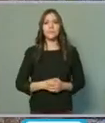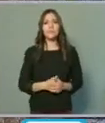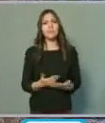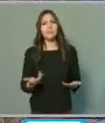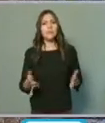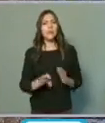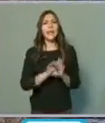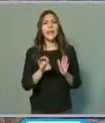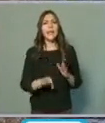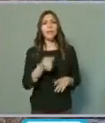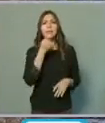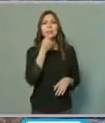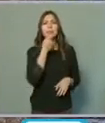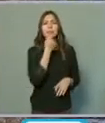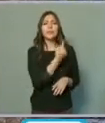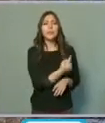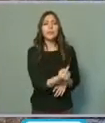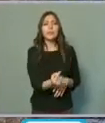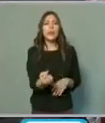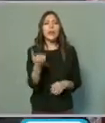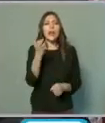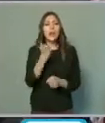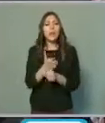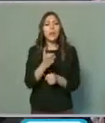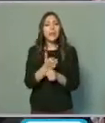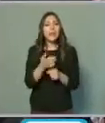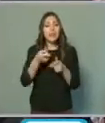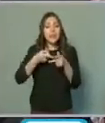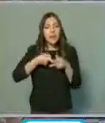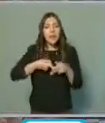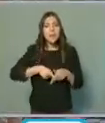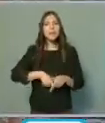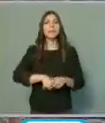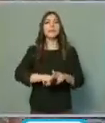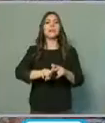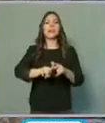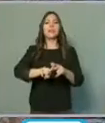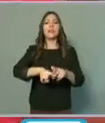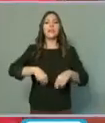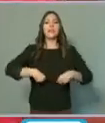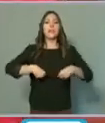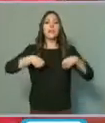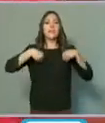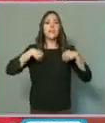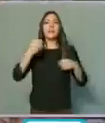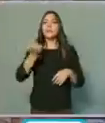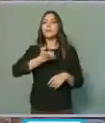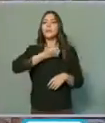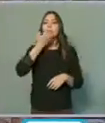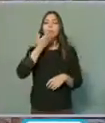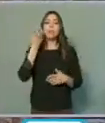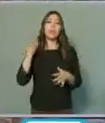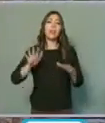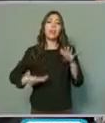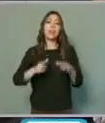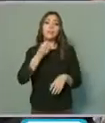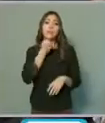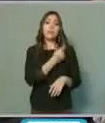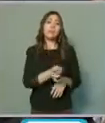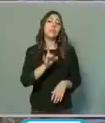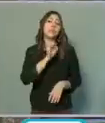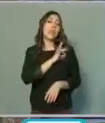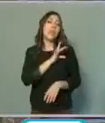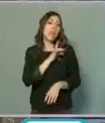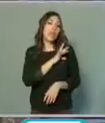ejemplo, con los niños más chiquitos que apenas están arrancando con pues el inicio de su vida escolar? A veces tienen miedos